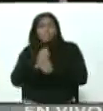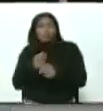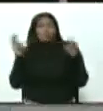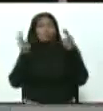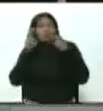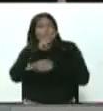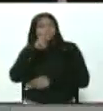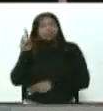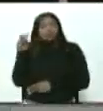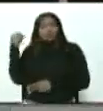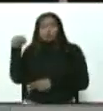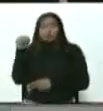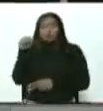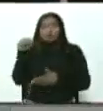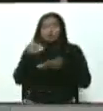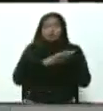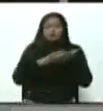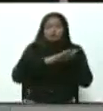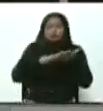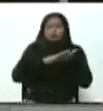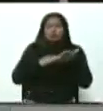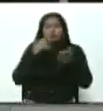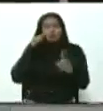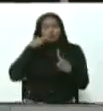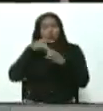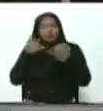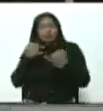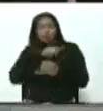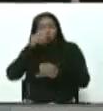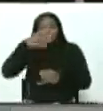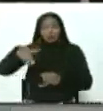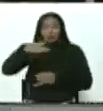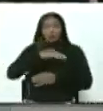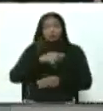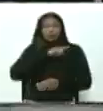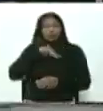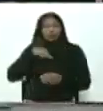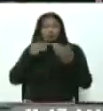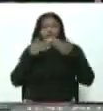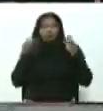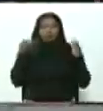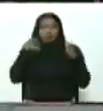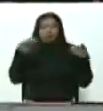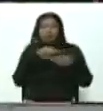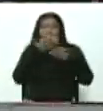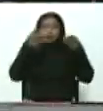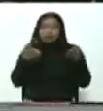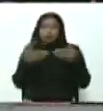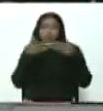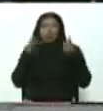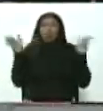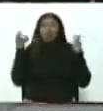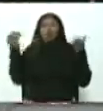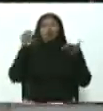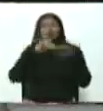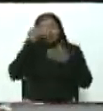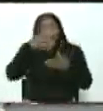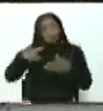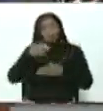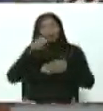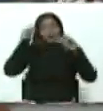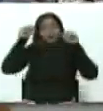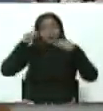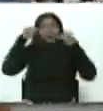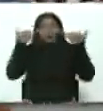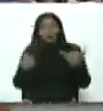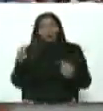el 21 de noviembre, consolidarla con la determinación de nuestro pueblo a abrir esa gobernación para el pueblo. Ahora